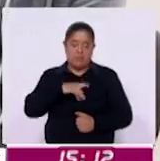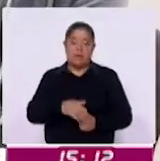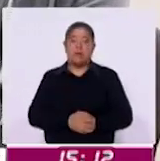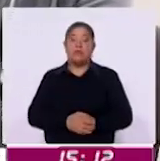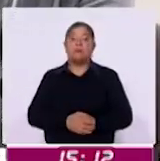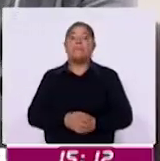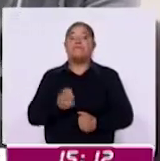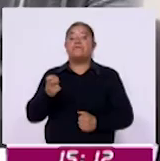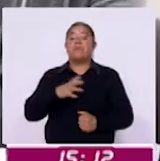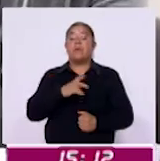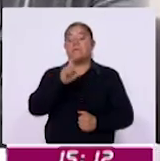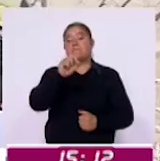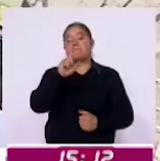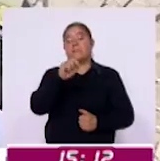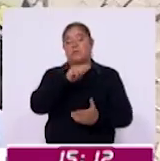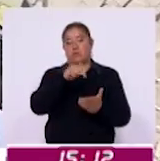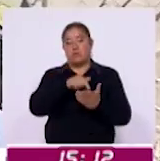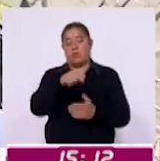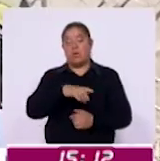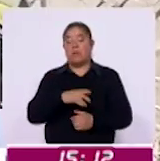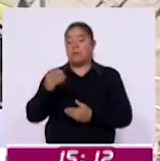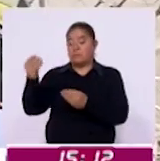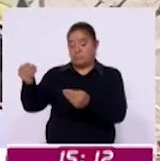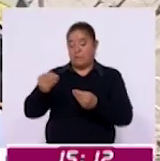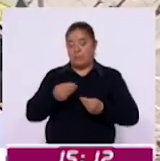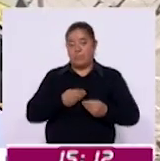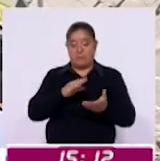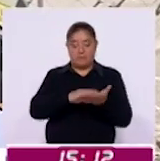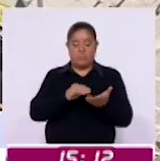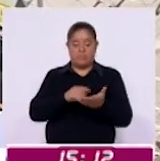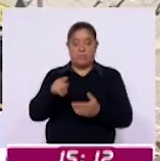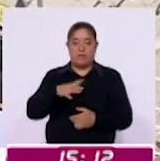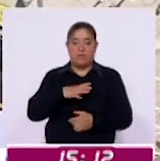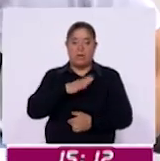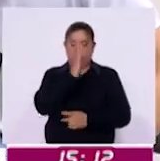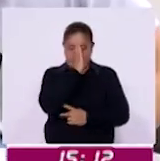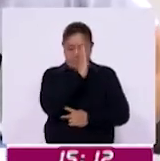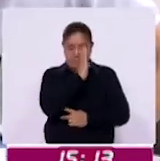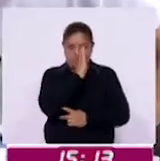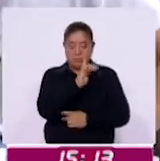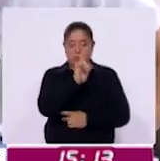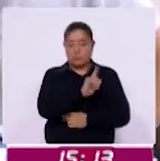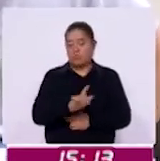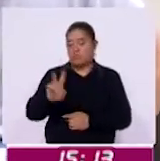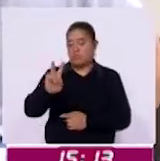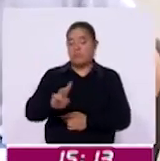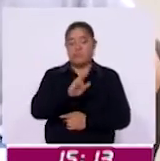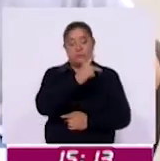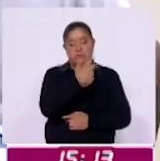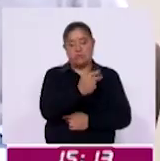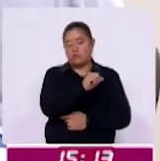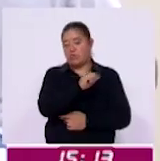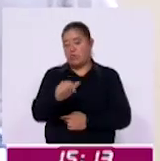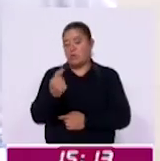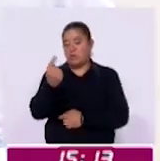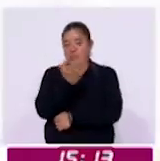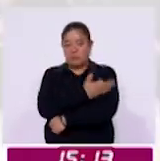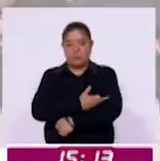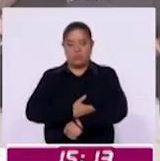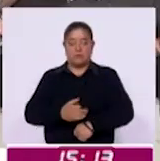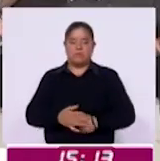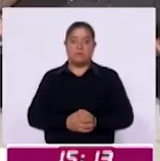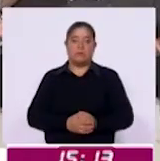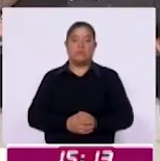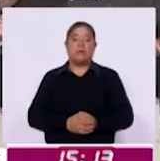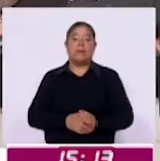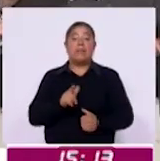se ofertan 20 vacantes. La recepción de documentos se realiza de manera personal de lunes a viernes de 8 a 13 horas.